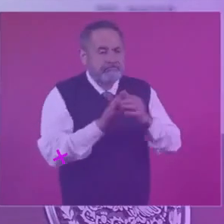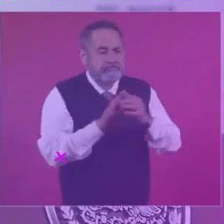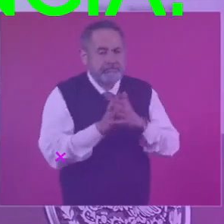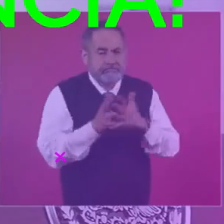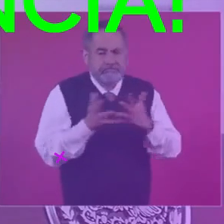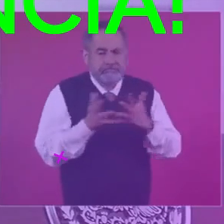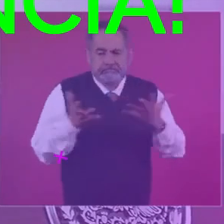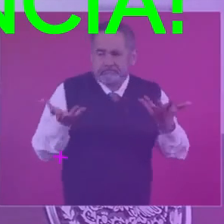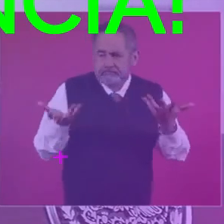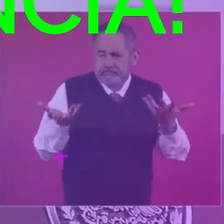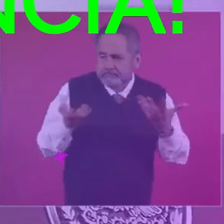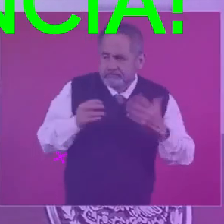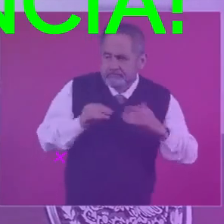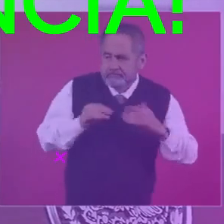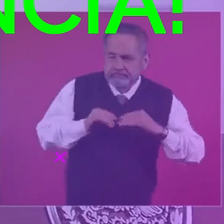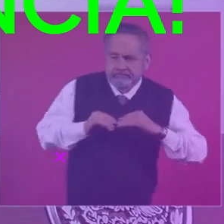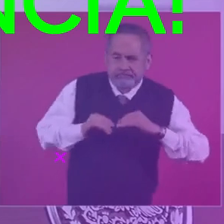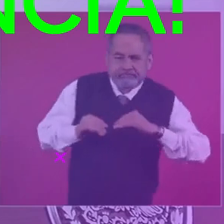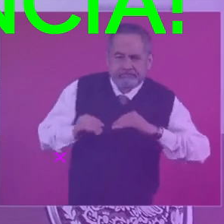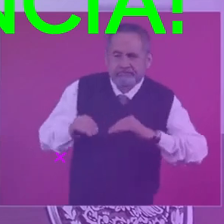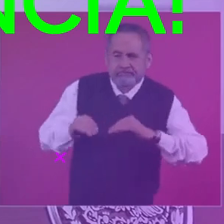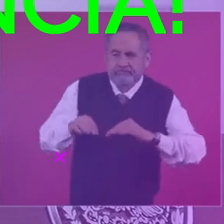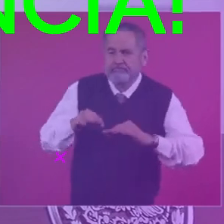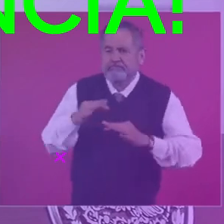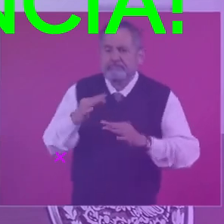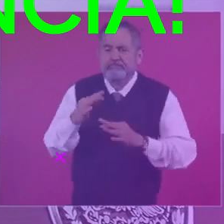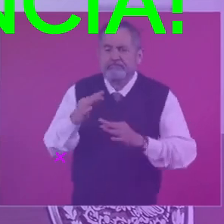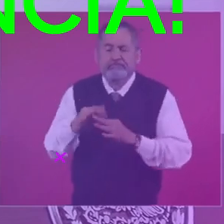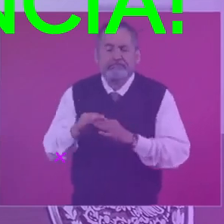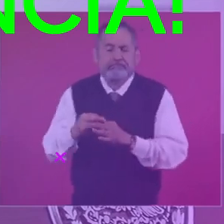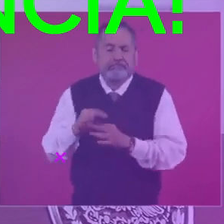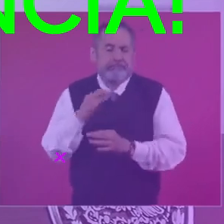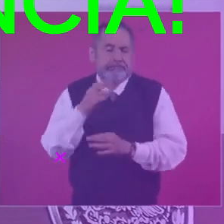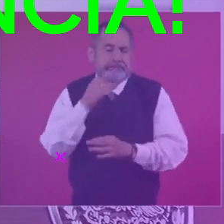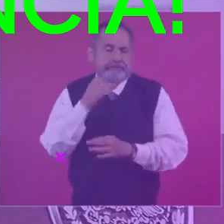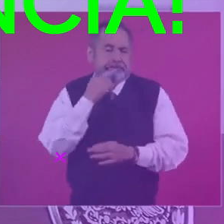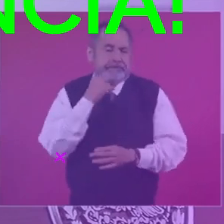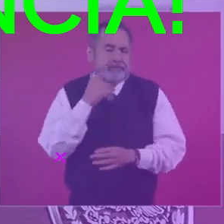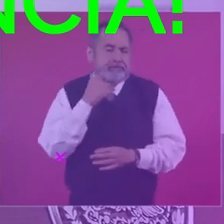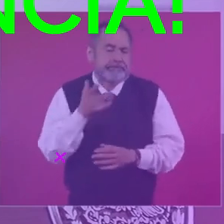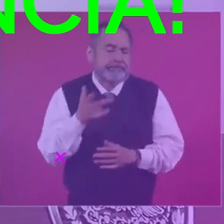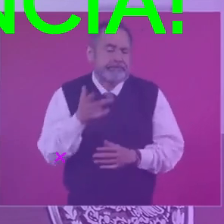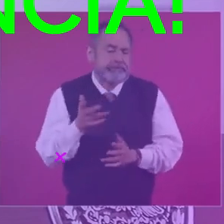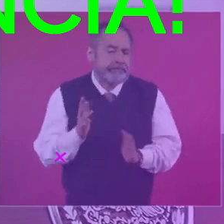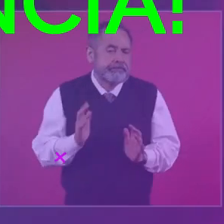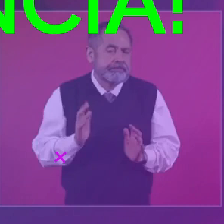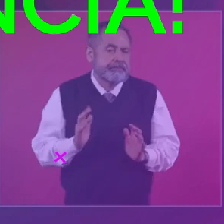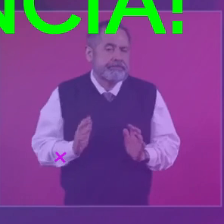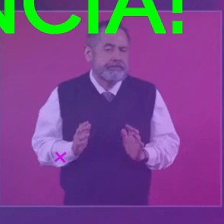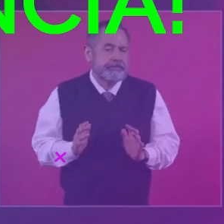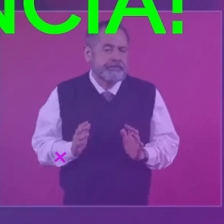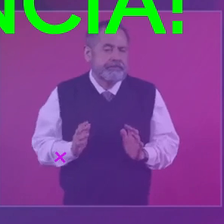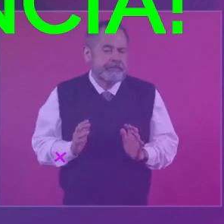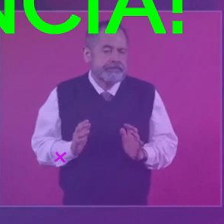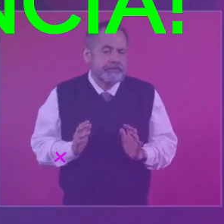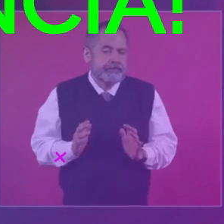Yo no sé qué piensen los adoctrinaditos vicariantes cuando escuchan a López decir este tipo de tonterías. Esto es una ocurrencia